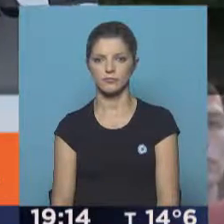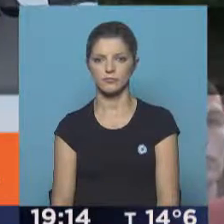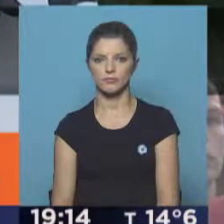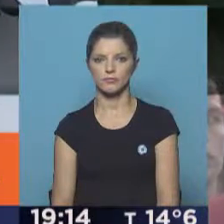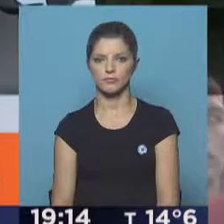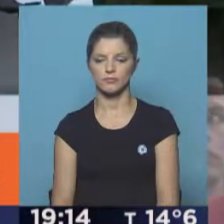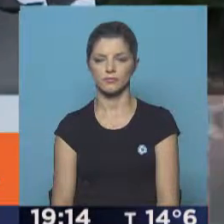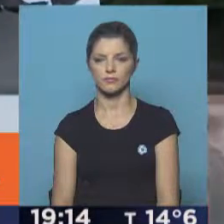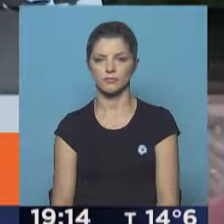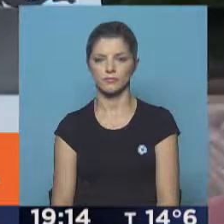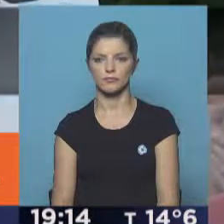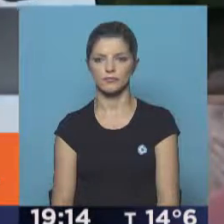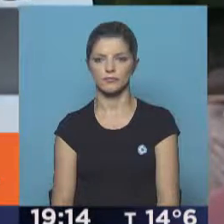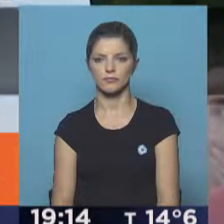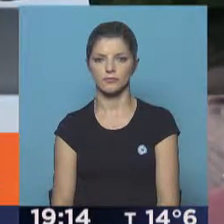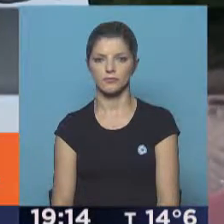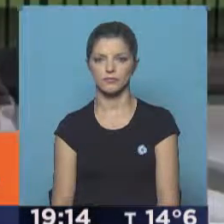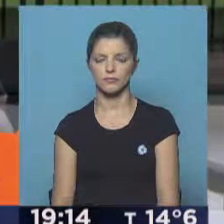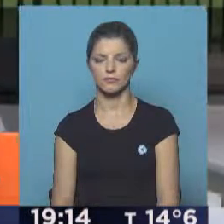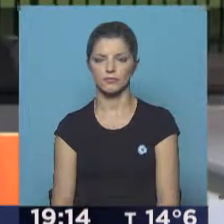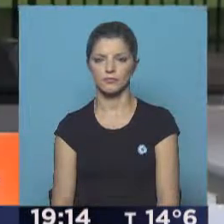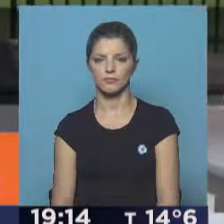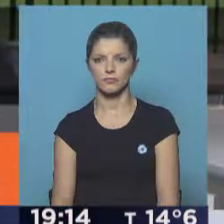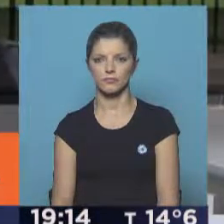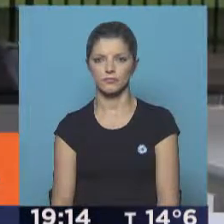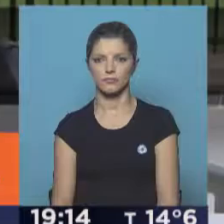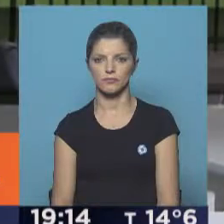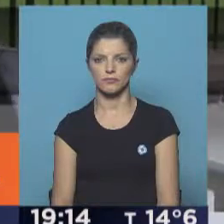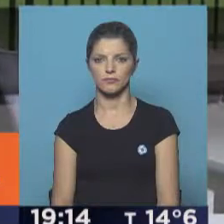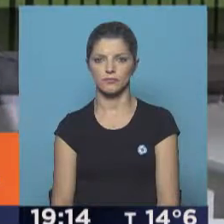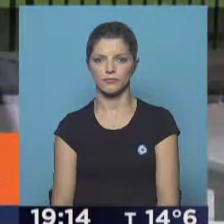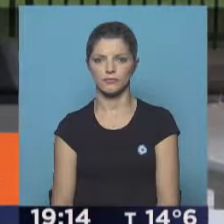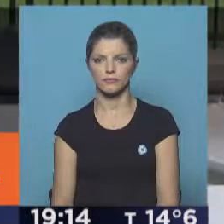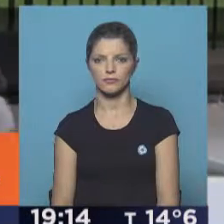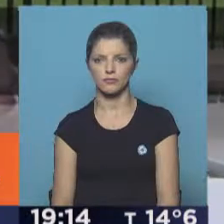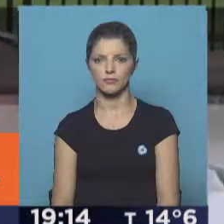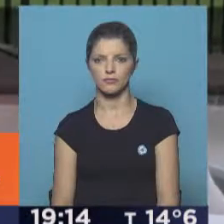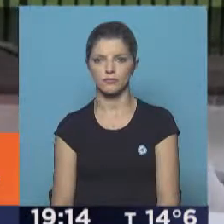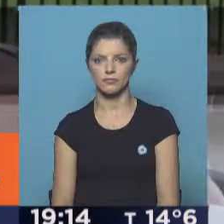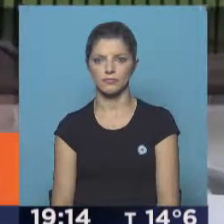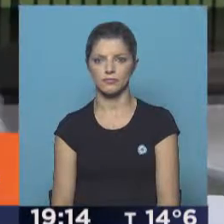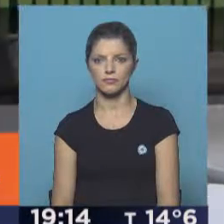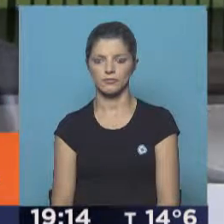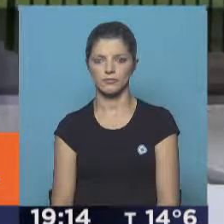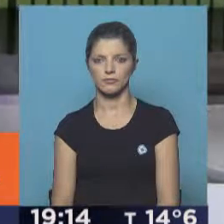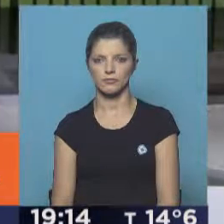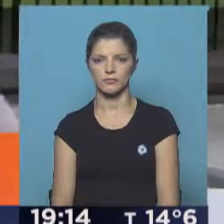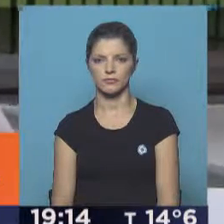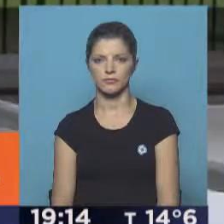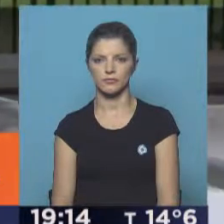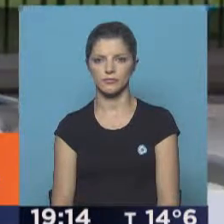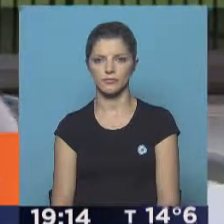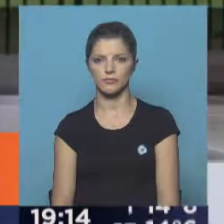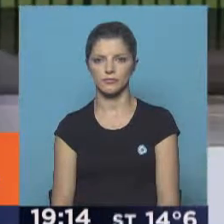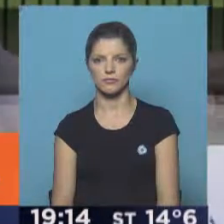I am here because black lives matter, and I'm here with my oldest child. And quite frankly, that ticks me off a